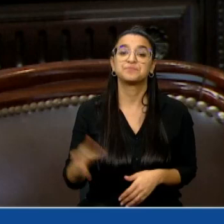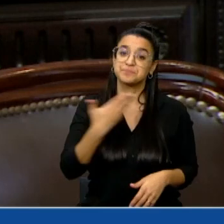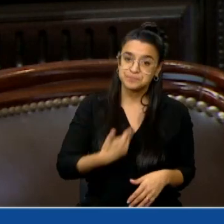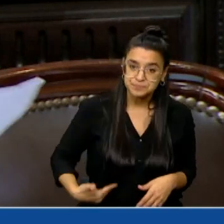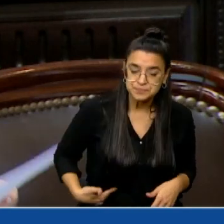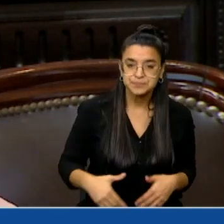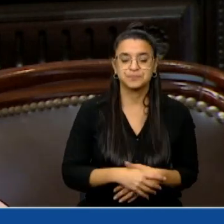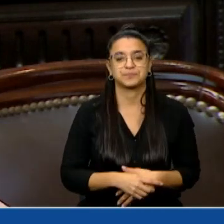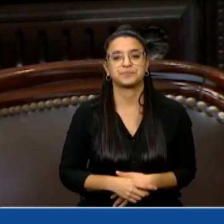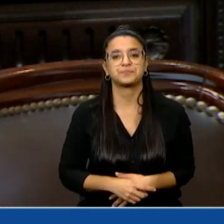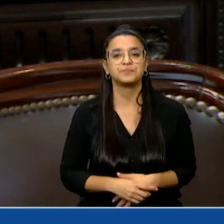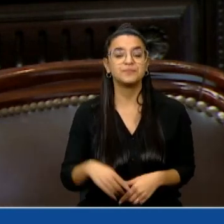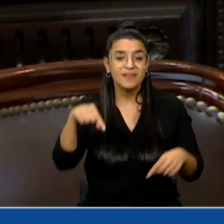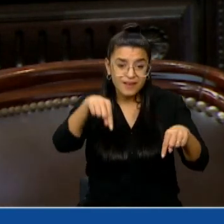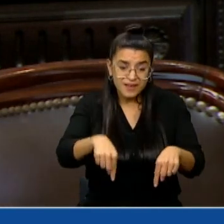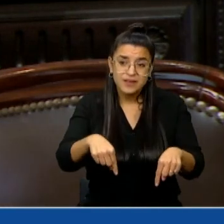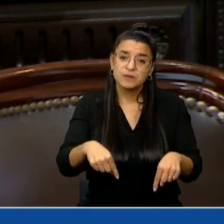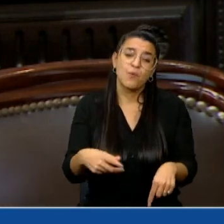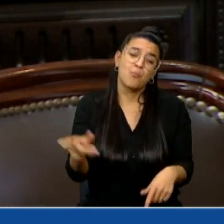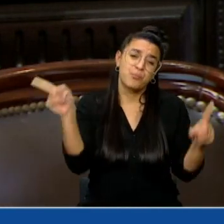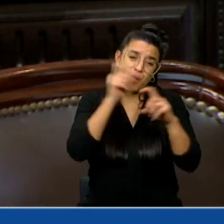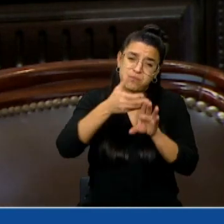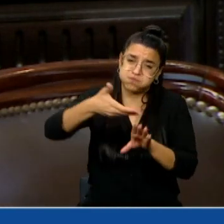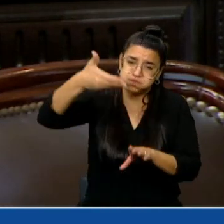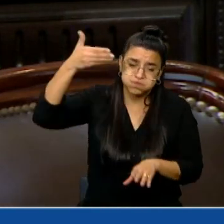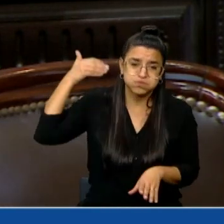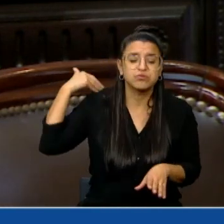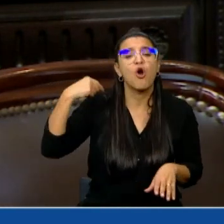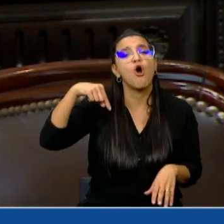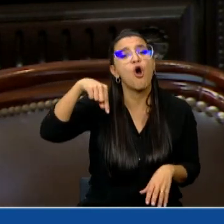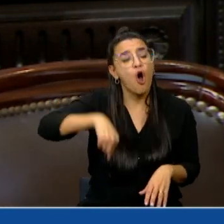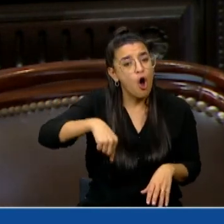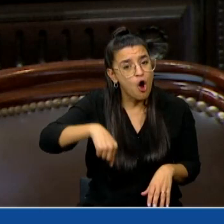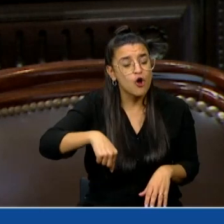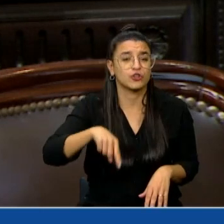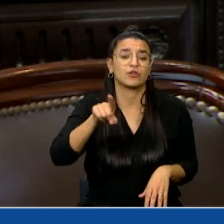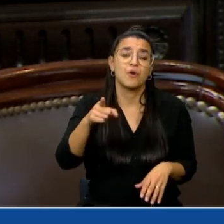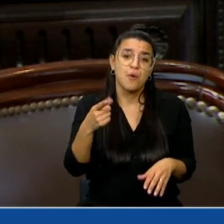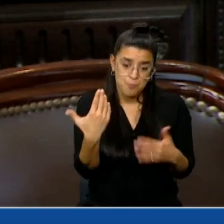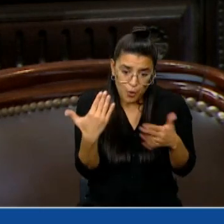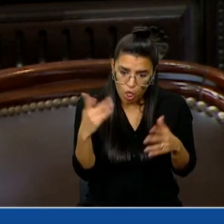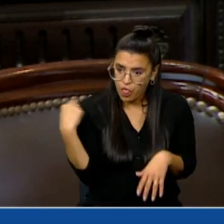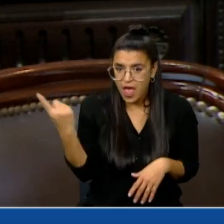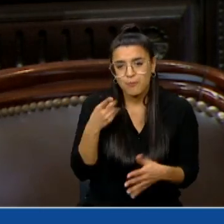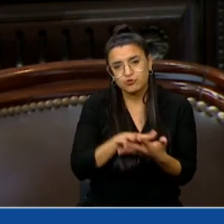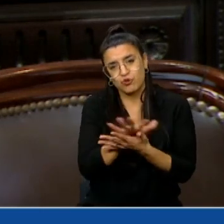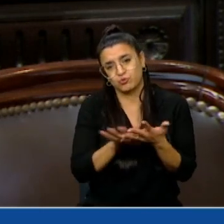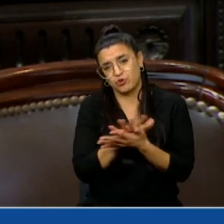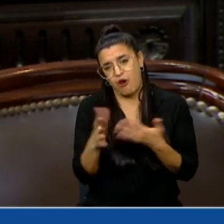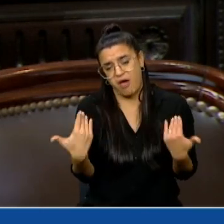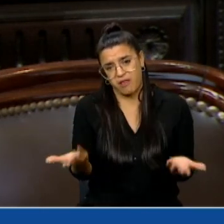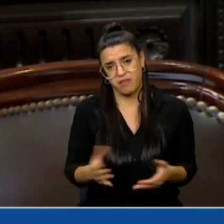Presidenta, este es un viejo problema y hoy tenemos la posibilidad de